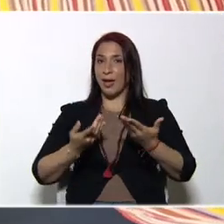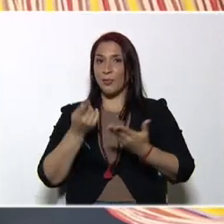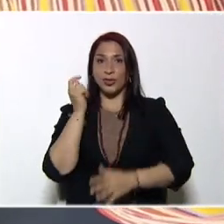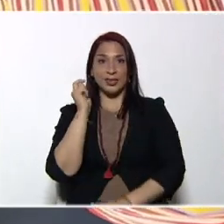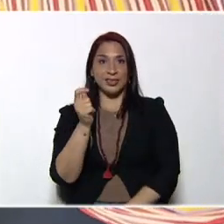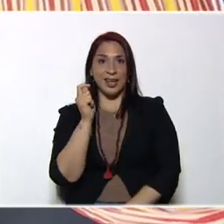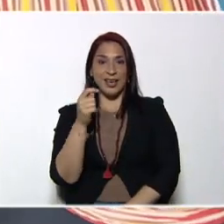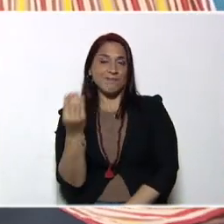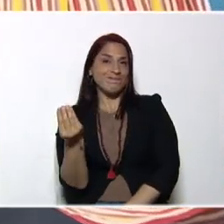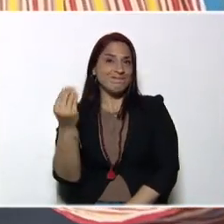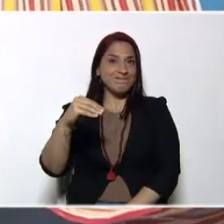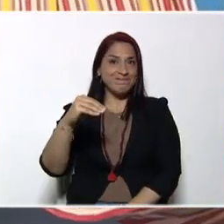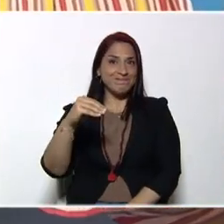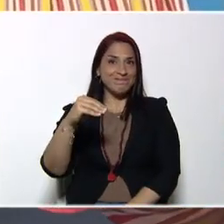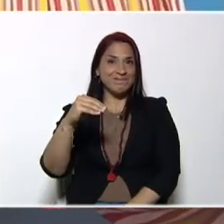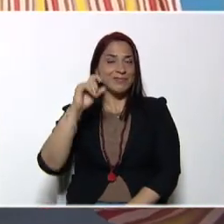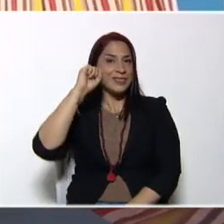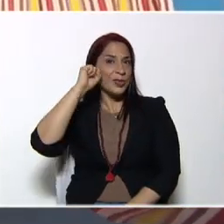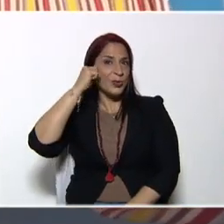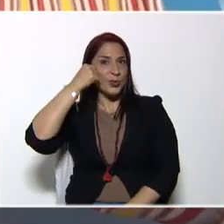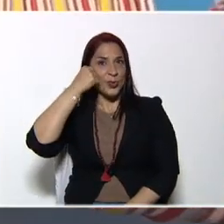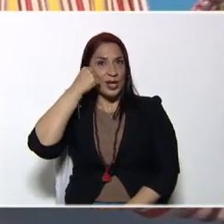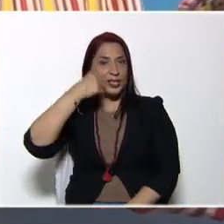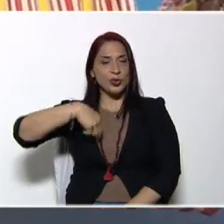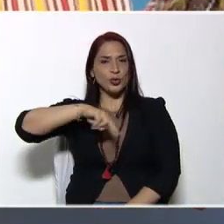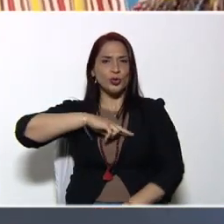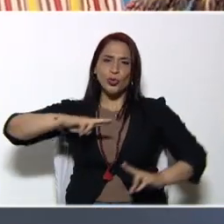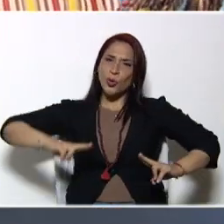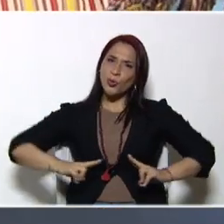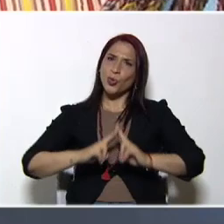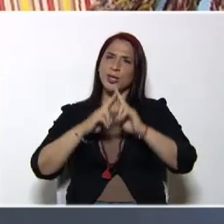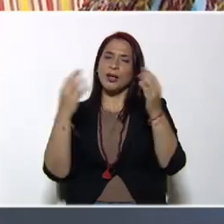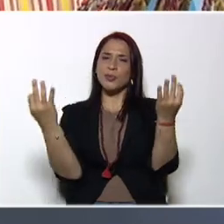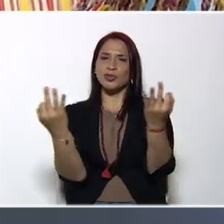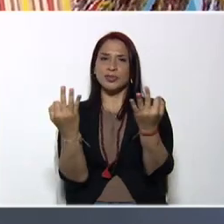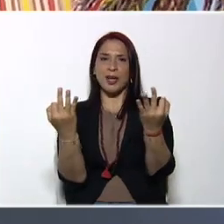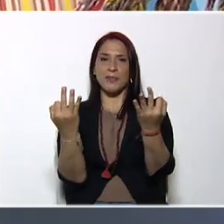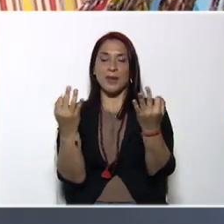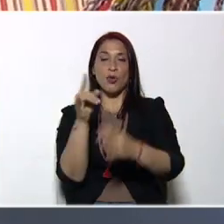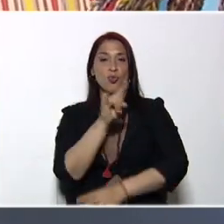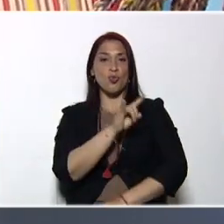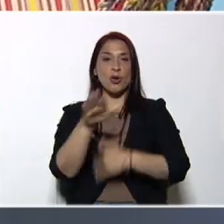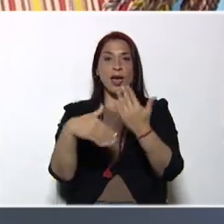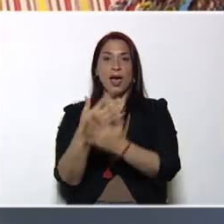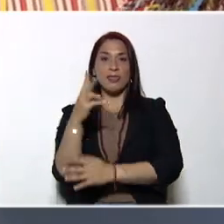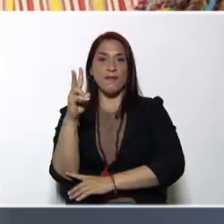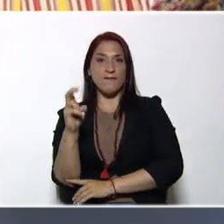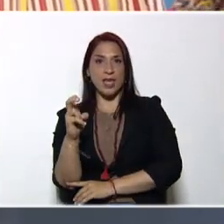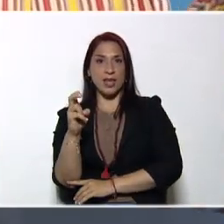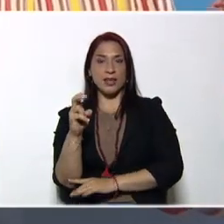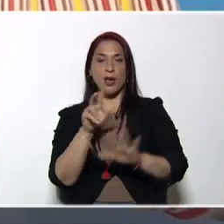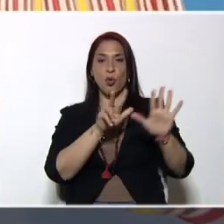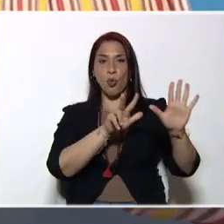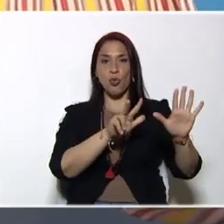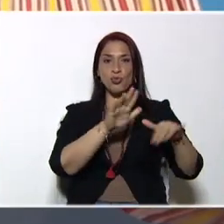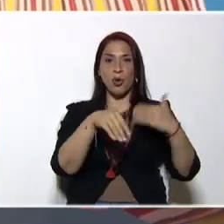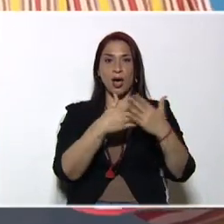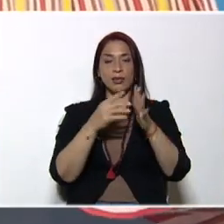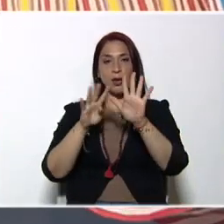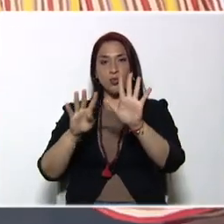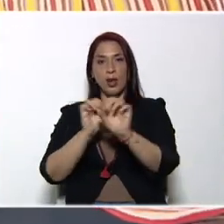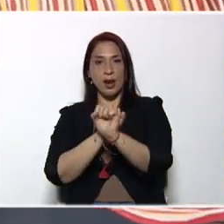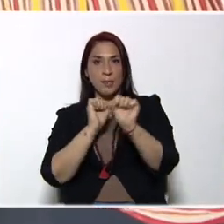tarea adicional y es que recuerdes que nos encontraremos siempre, de lunes a viernes, de 8 a 9